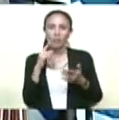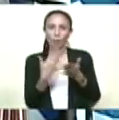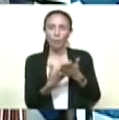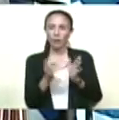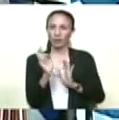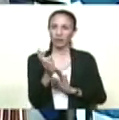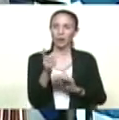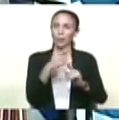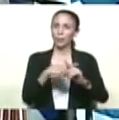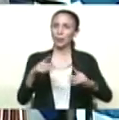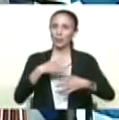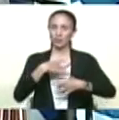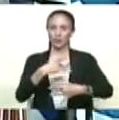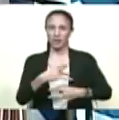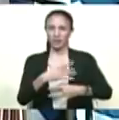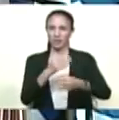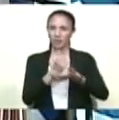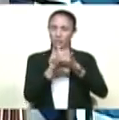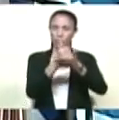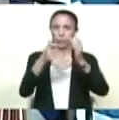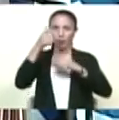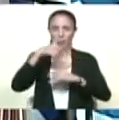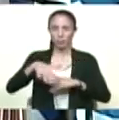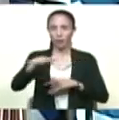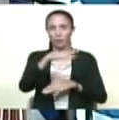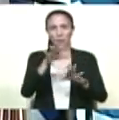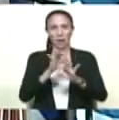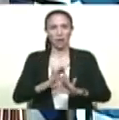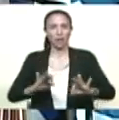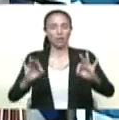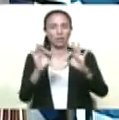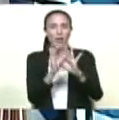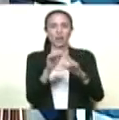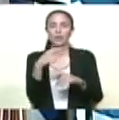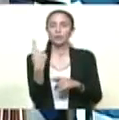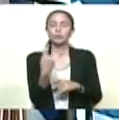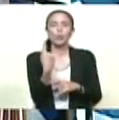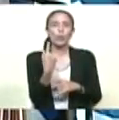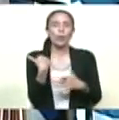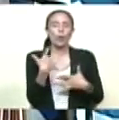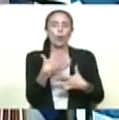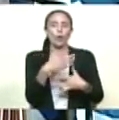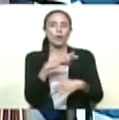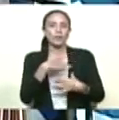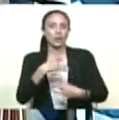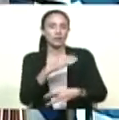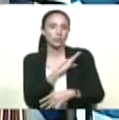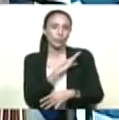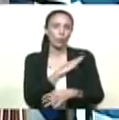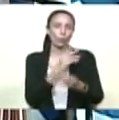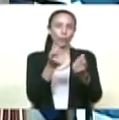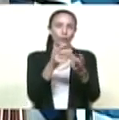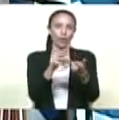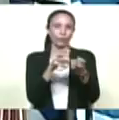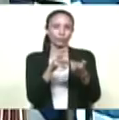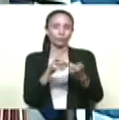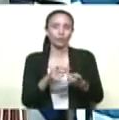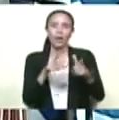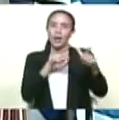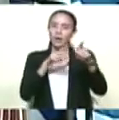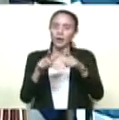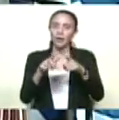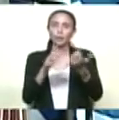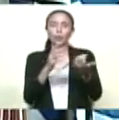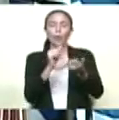intereses o activos saudita detenido puesto ya la